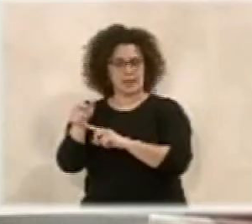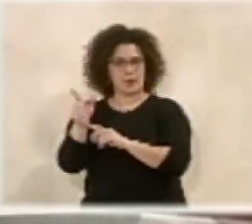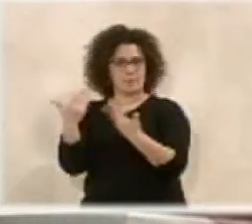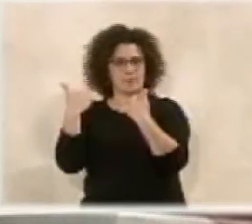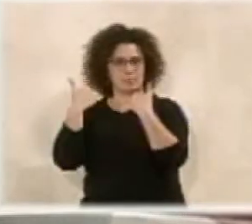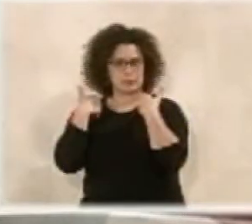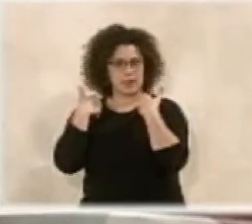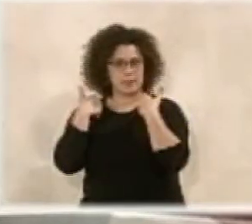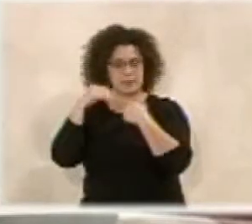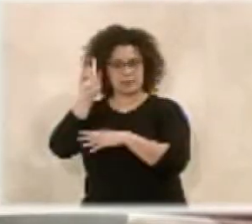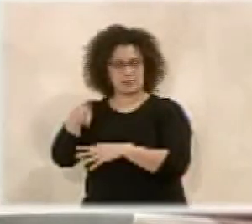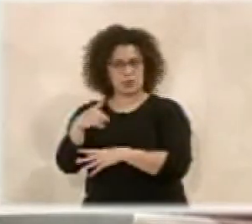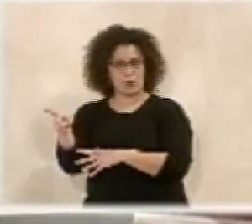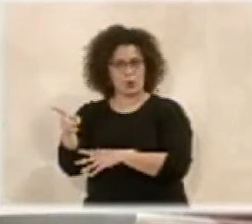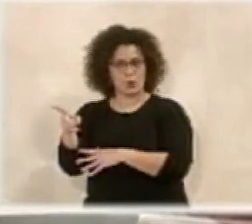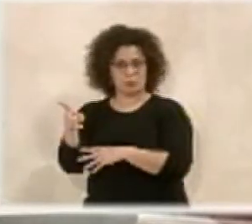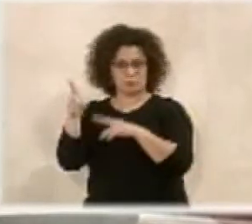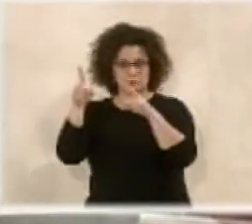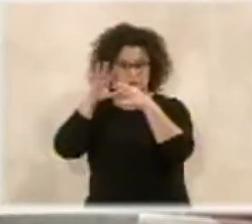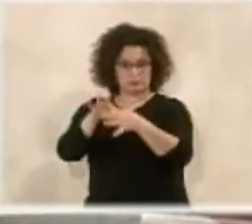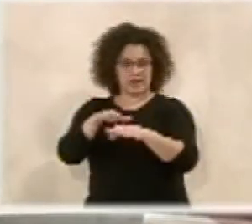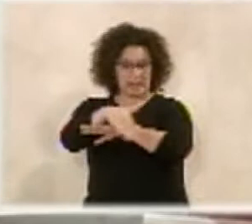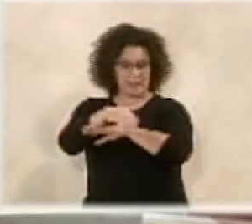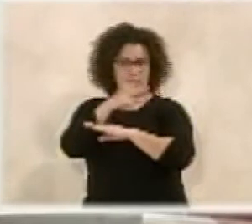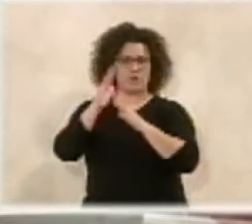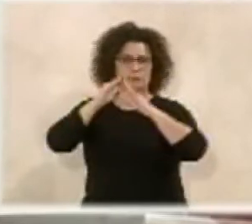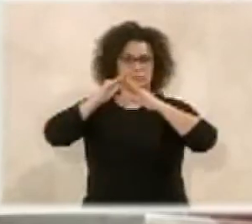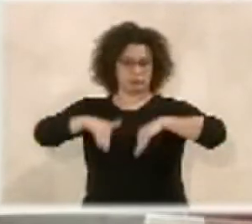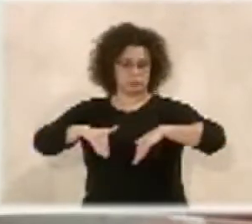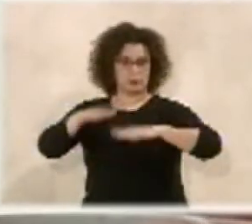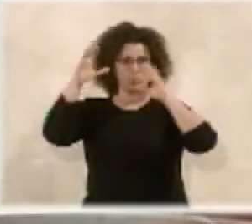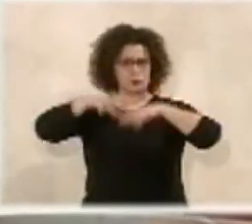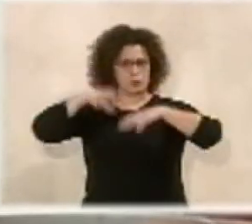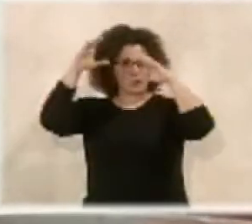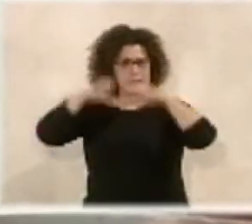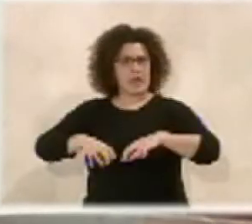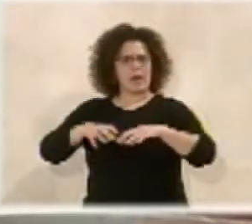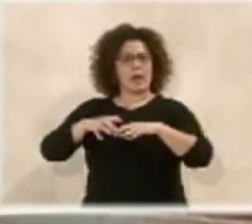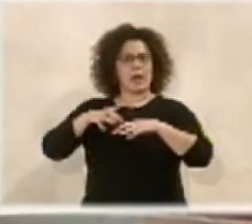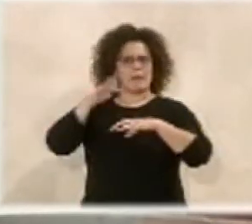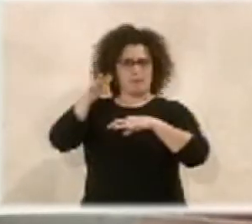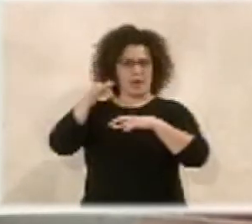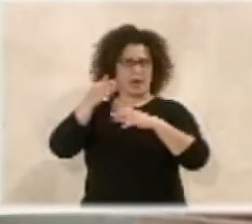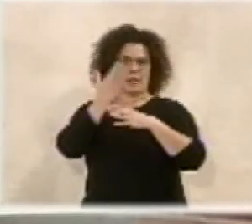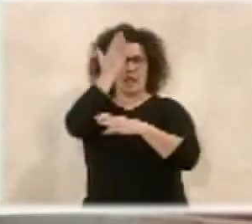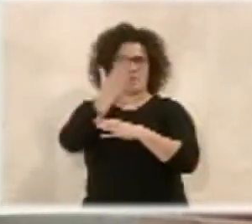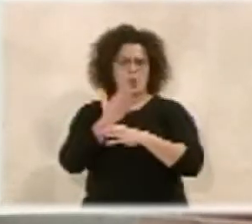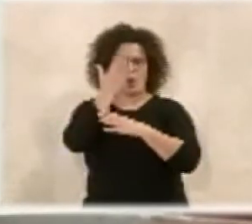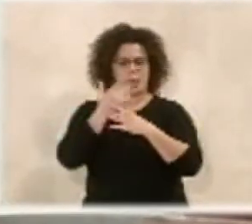de responsabilidad sobre esa calle, ya que se ha hundido después de la lluvia y del paso habitual de camiones